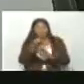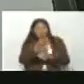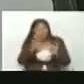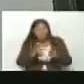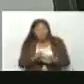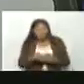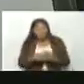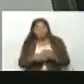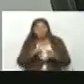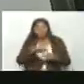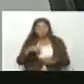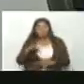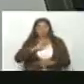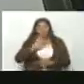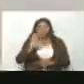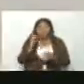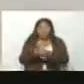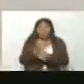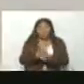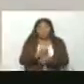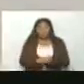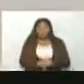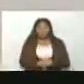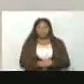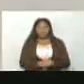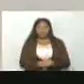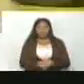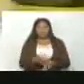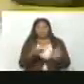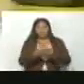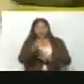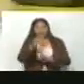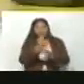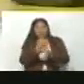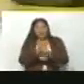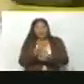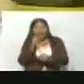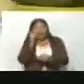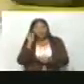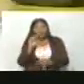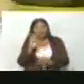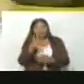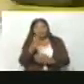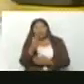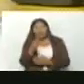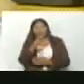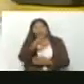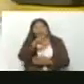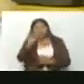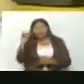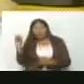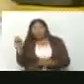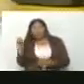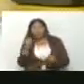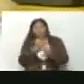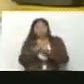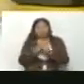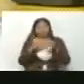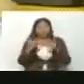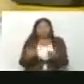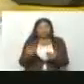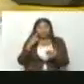la motivación a nuestros propios trabajadores. Ahora, diputado, ¿qué va a ocurrir con estos trabajadores, estos cerca de 800 trabajadores, mientras está esa parada